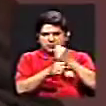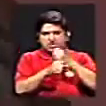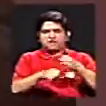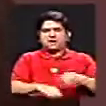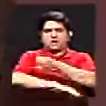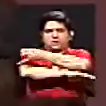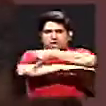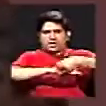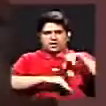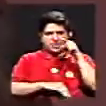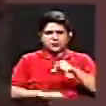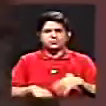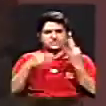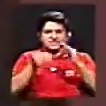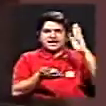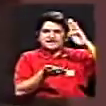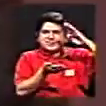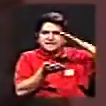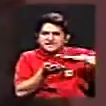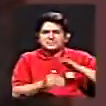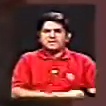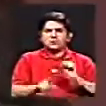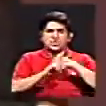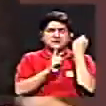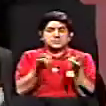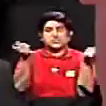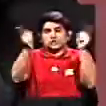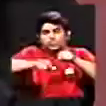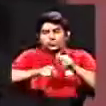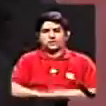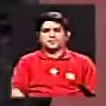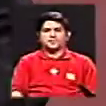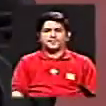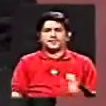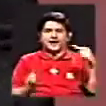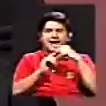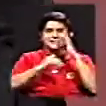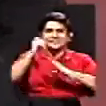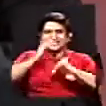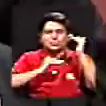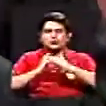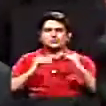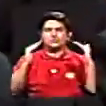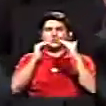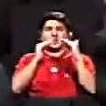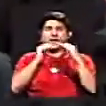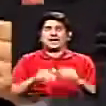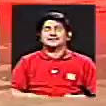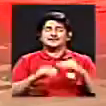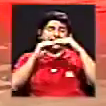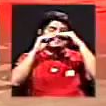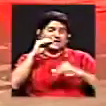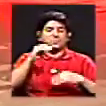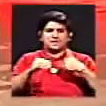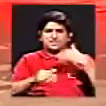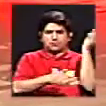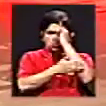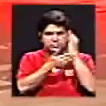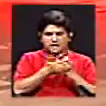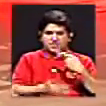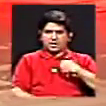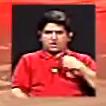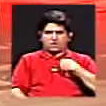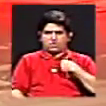ingeniería donde usted minimiza toda una serie de problemas que se puedan presentar. Es que hasta para la construcción de una casa, de lo más mínimo, hay que tener un diseño. Uno no se